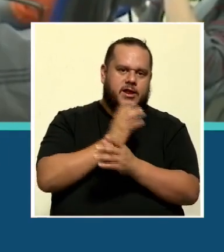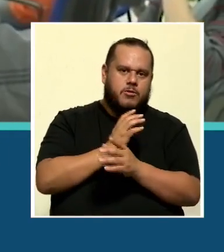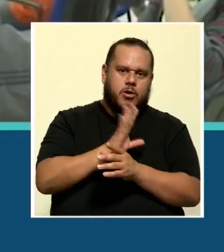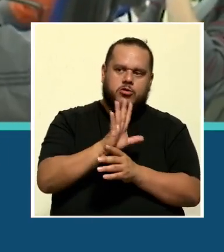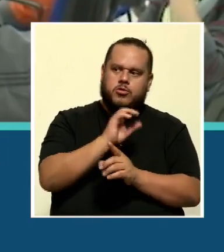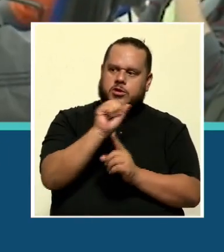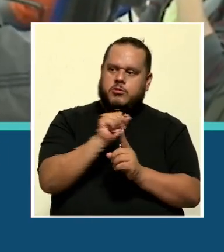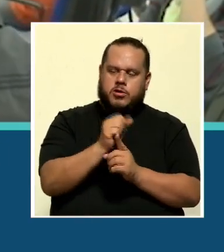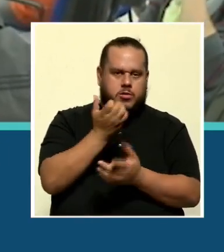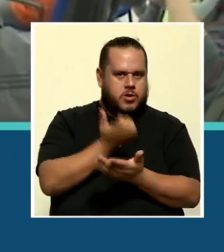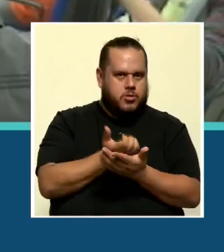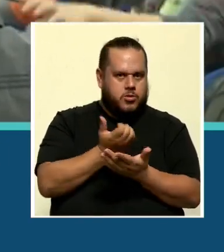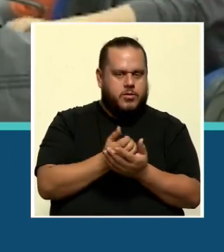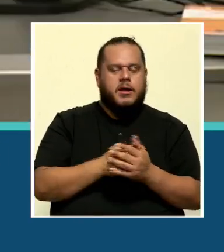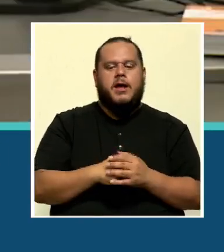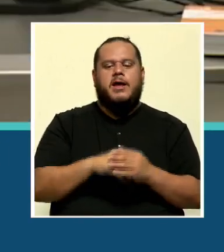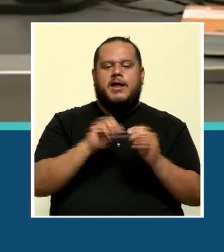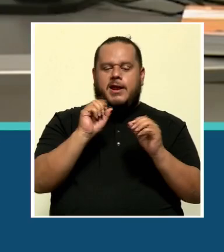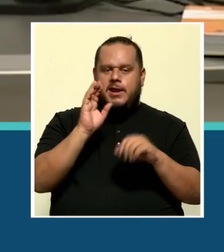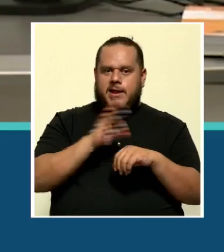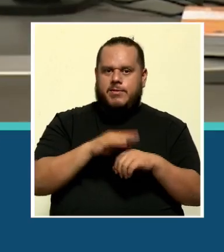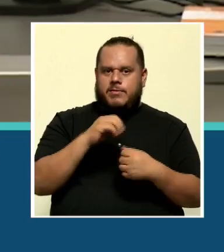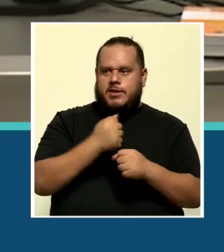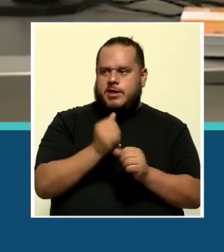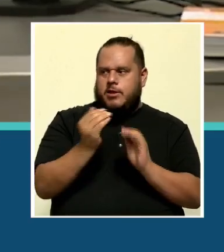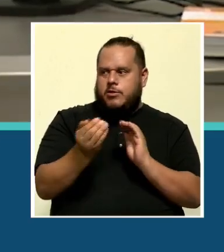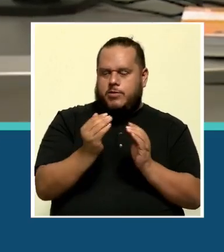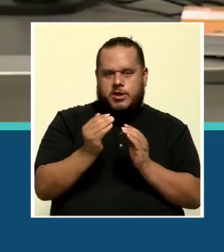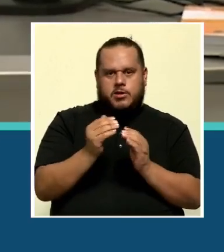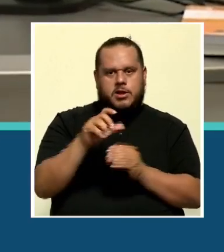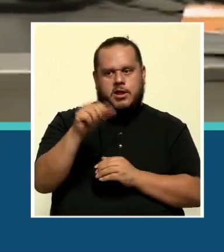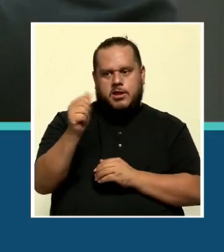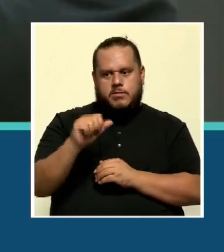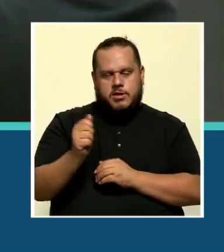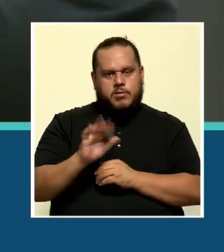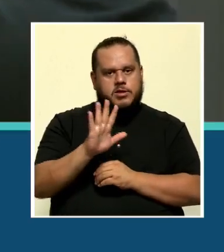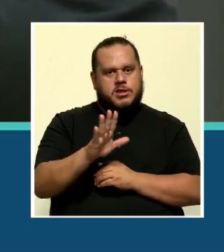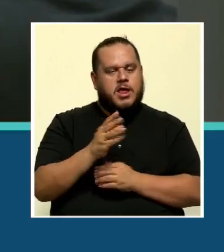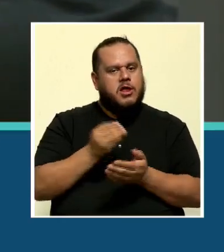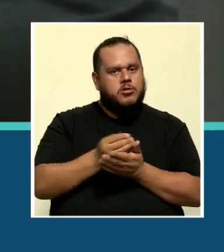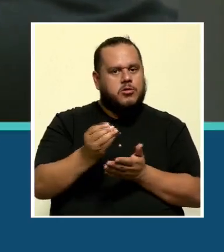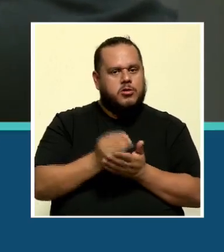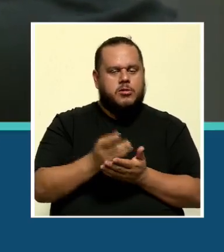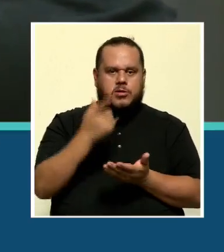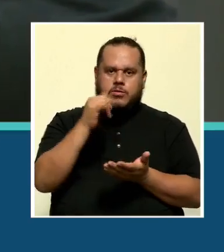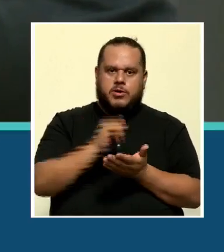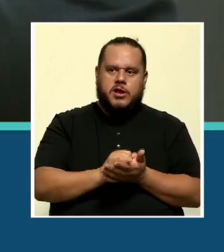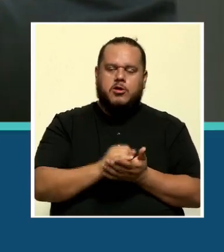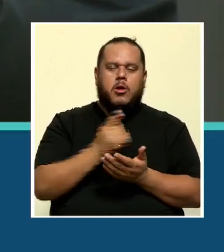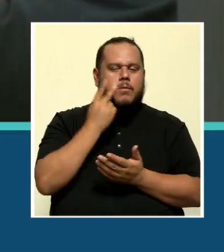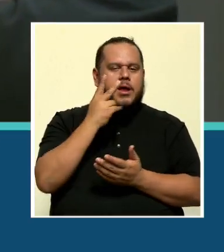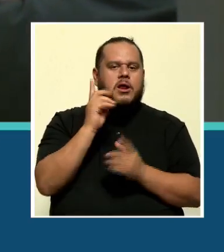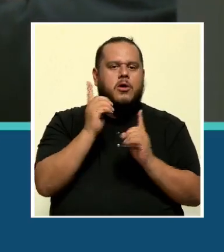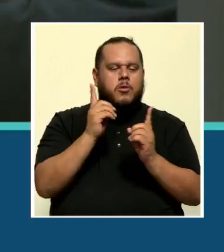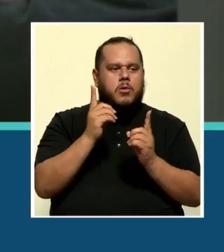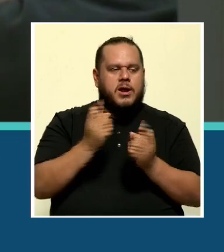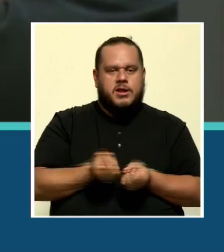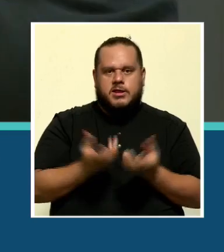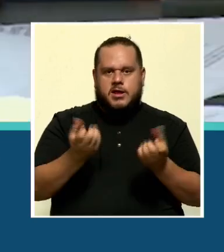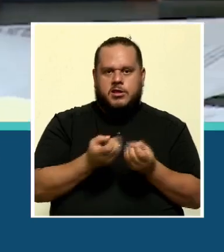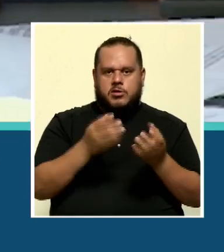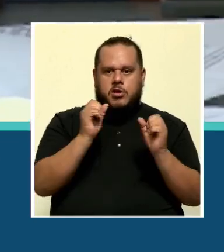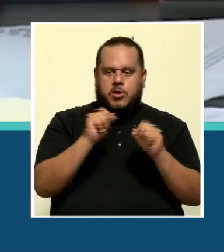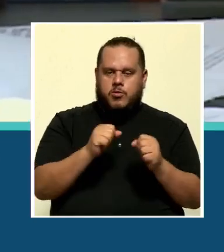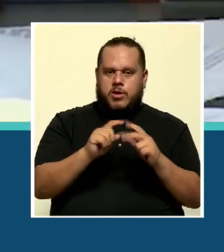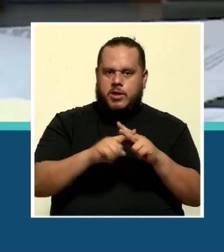económica. Además, le permite realizar comparaciones mes a mes de sus consumos y, por lo tanto, determinar cuáles gastos puede ajustar